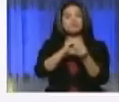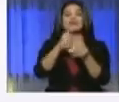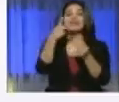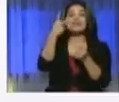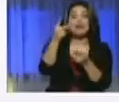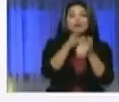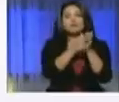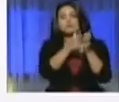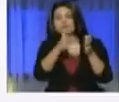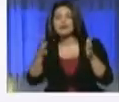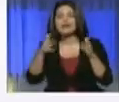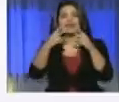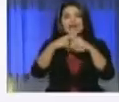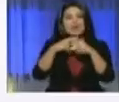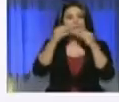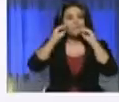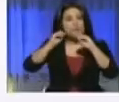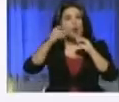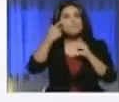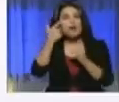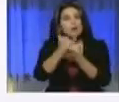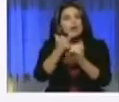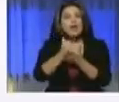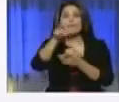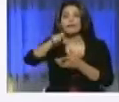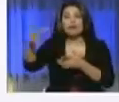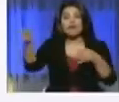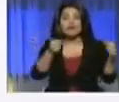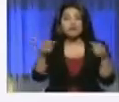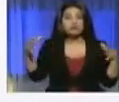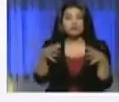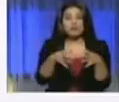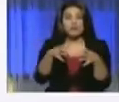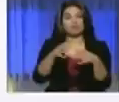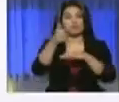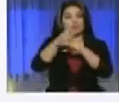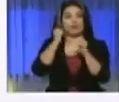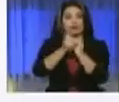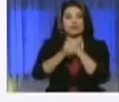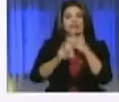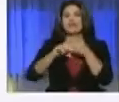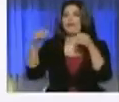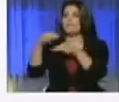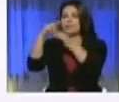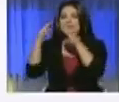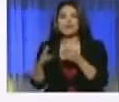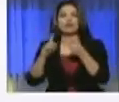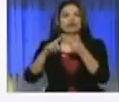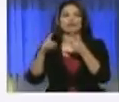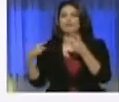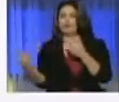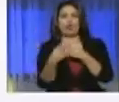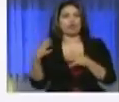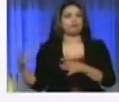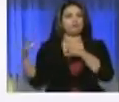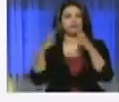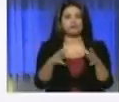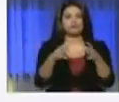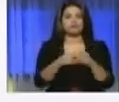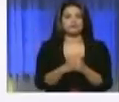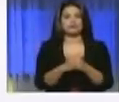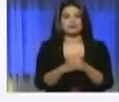los atletas que regresan y con las autoridades fundamentales, ministros, todo, ¿verdad? Punto número